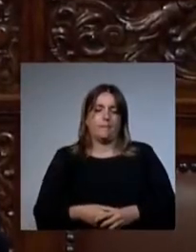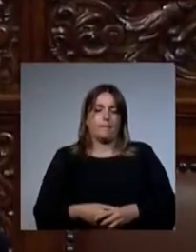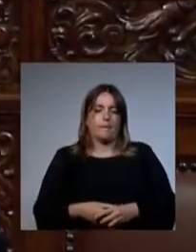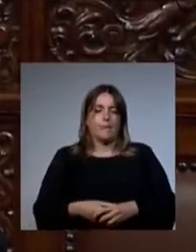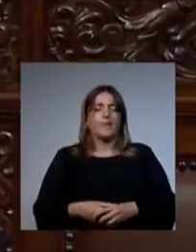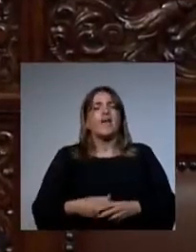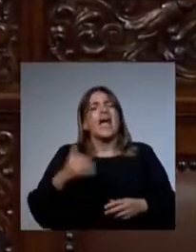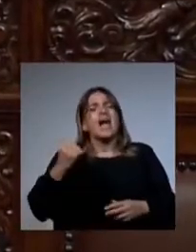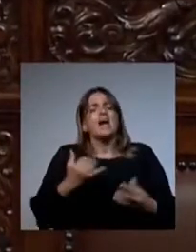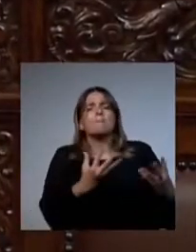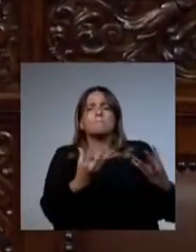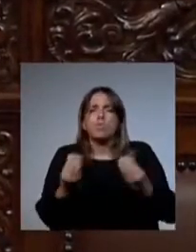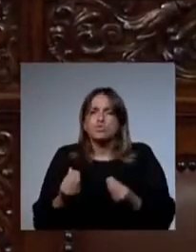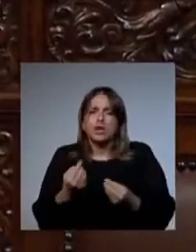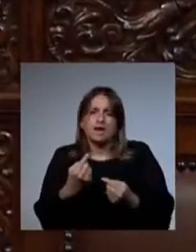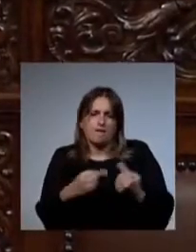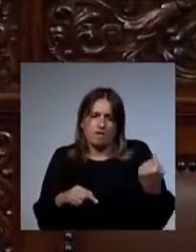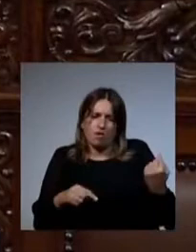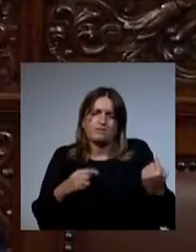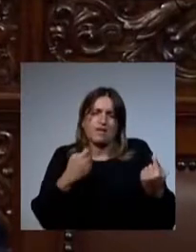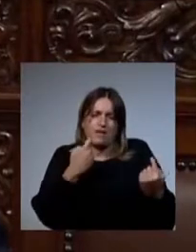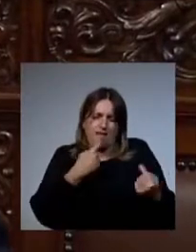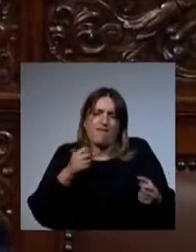Tenemos mucho por hacer.